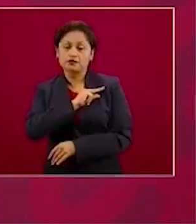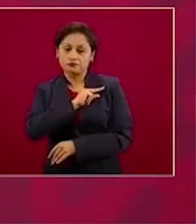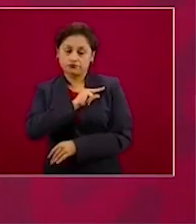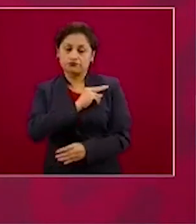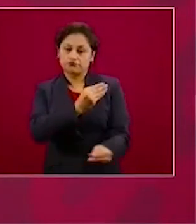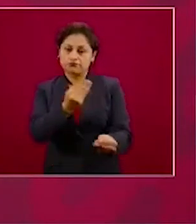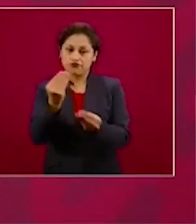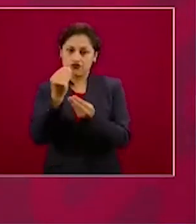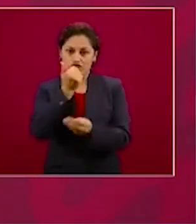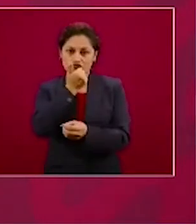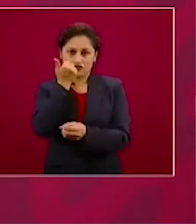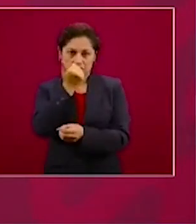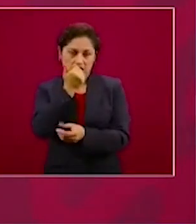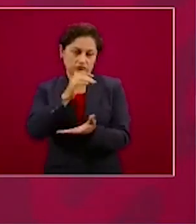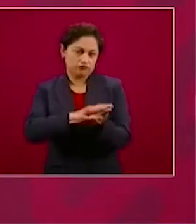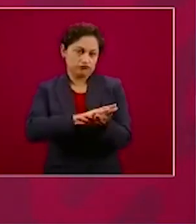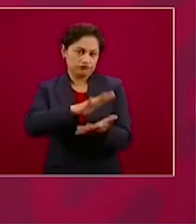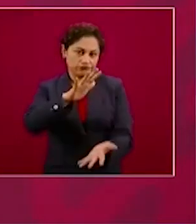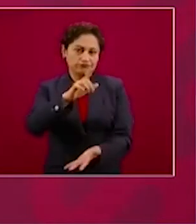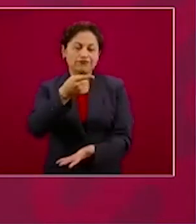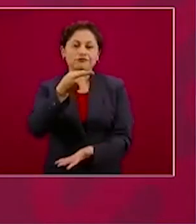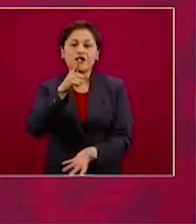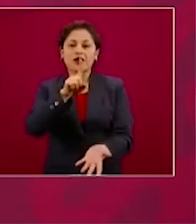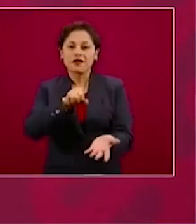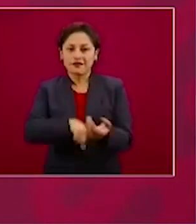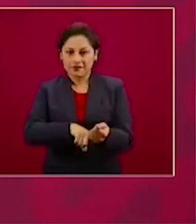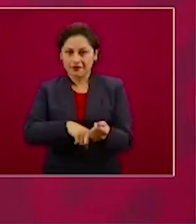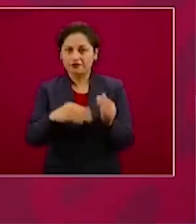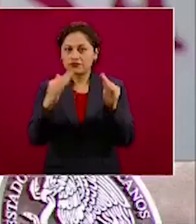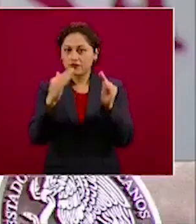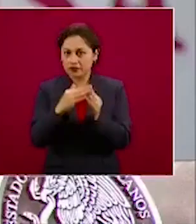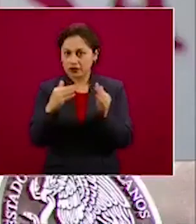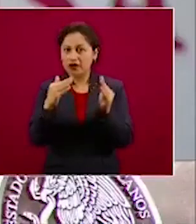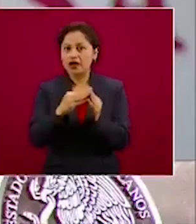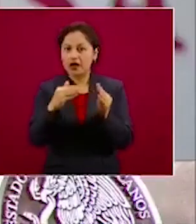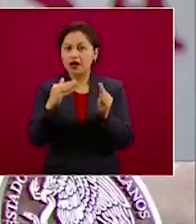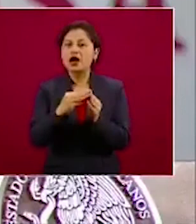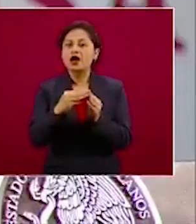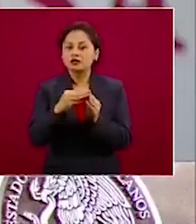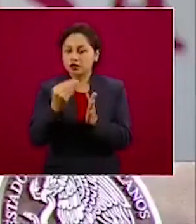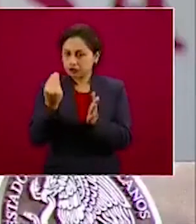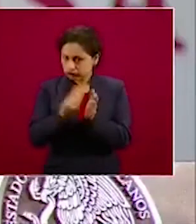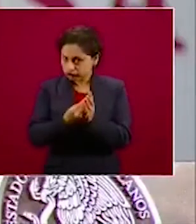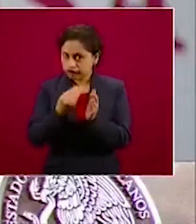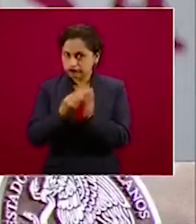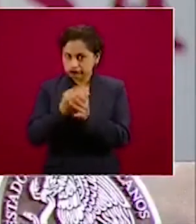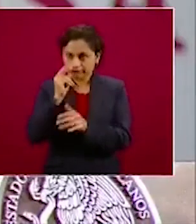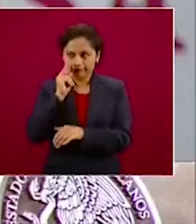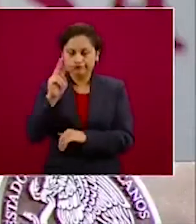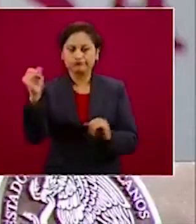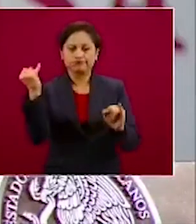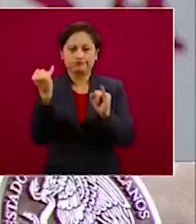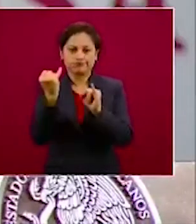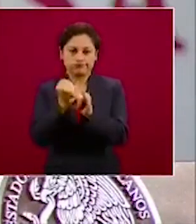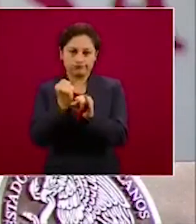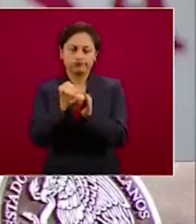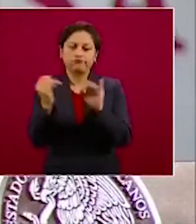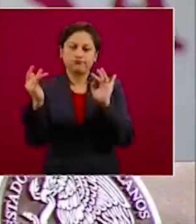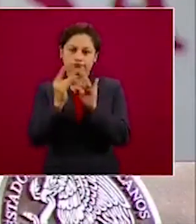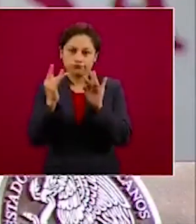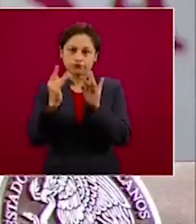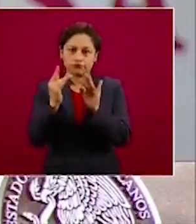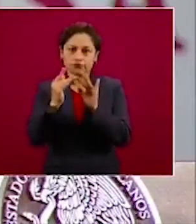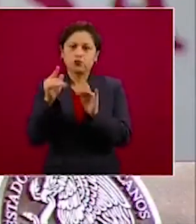ricardo sheffield padilla confirmó que pese a los continuos operativos que se realizan como parte del programa quién es quién en los precios de la gasolina